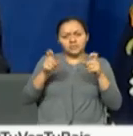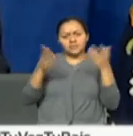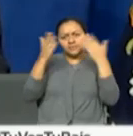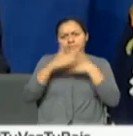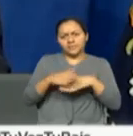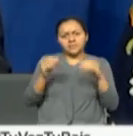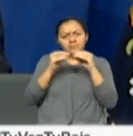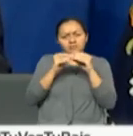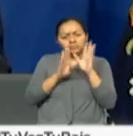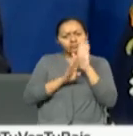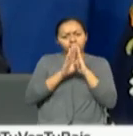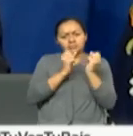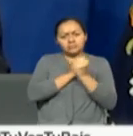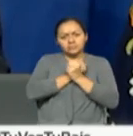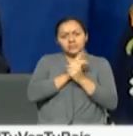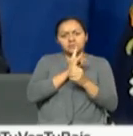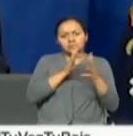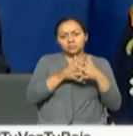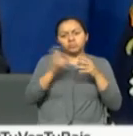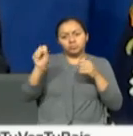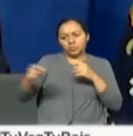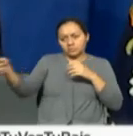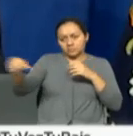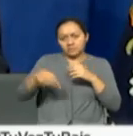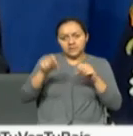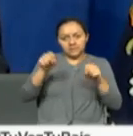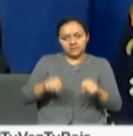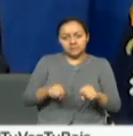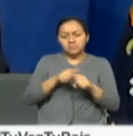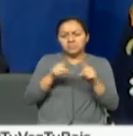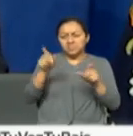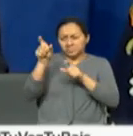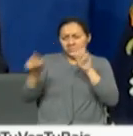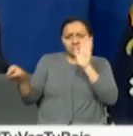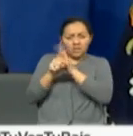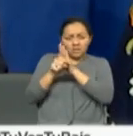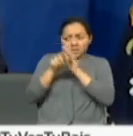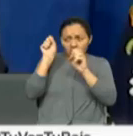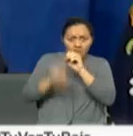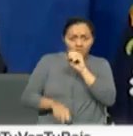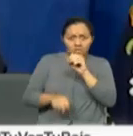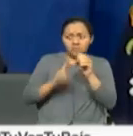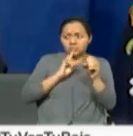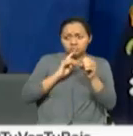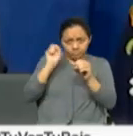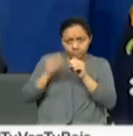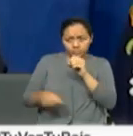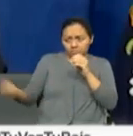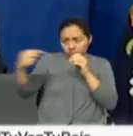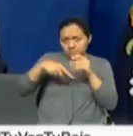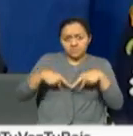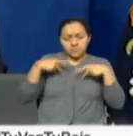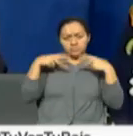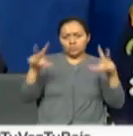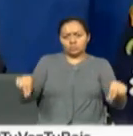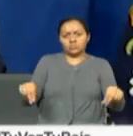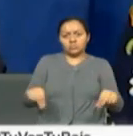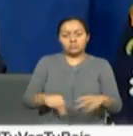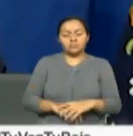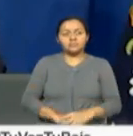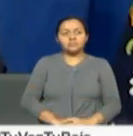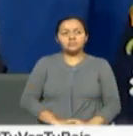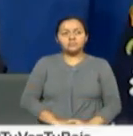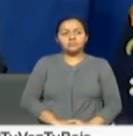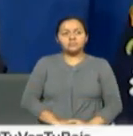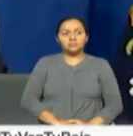amando a nuestro país puedan entrar. No las personas que quieren destruirnos y destruir a nuestro país.